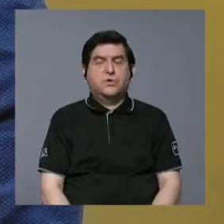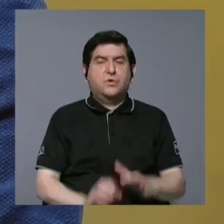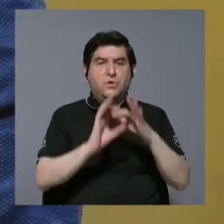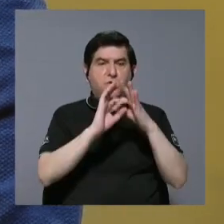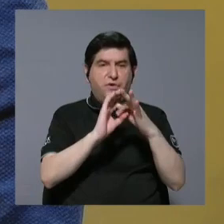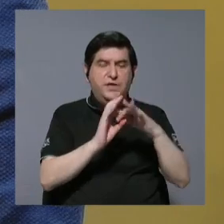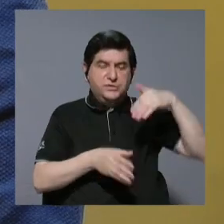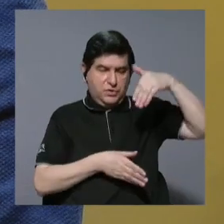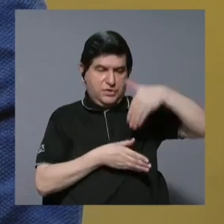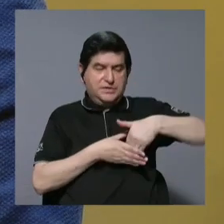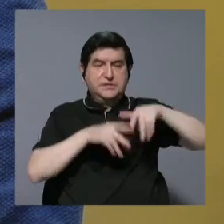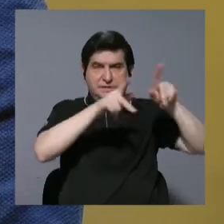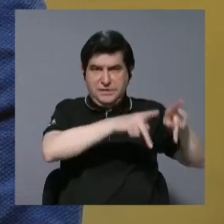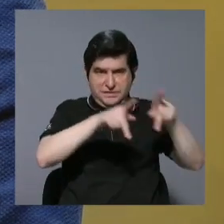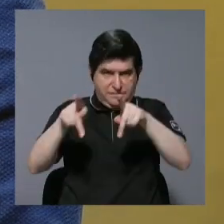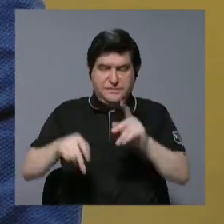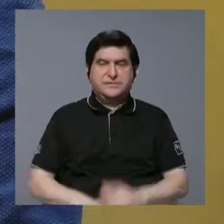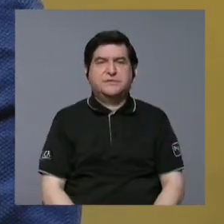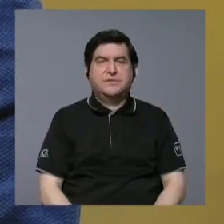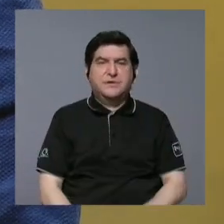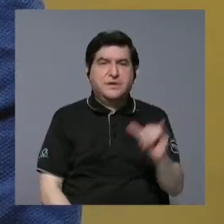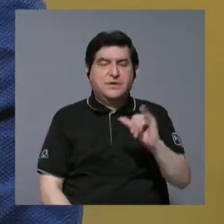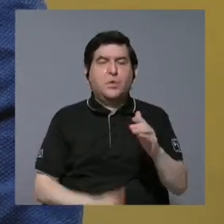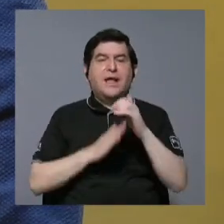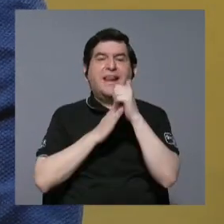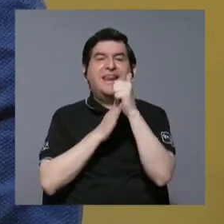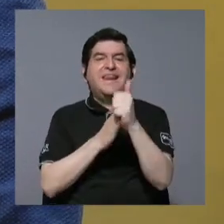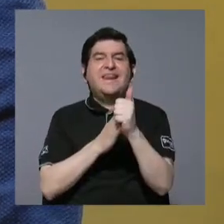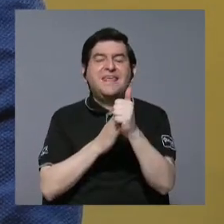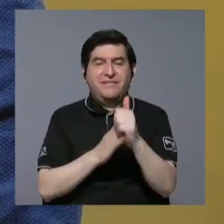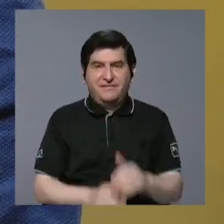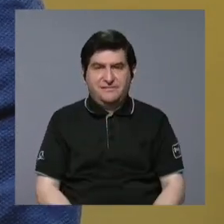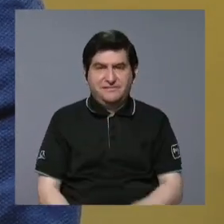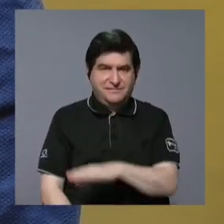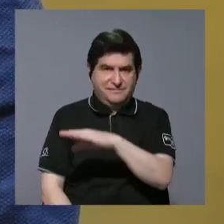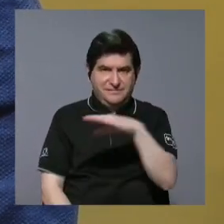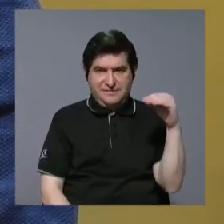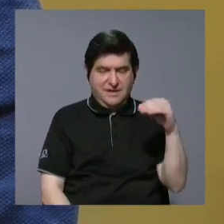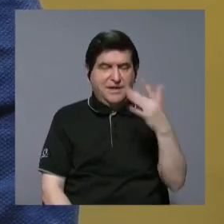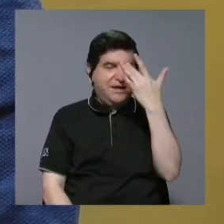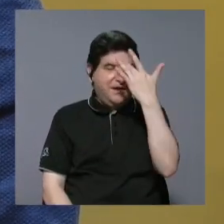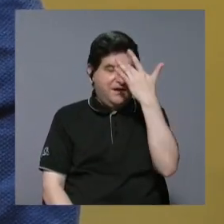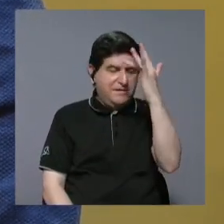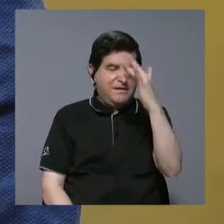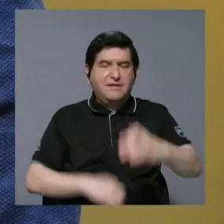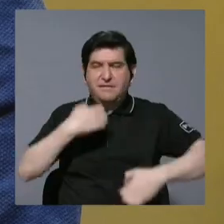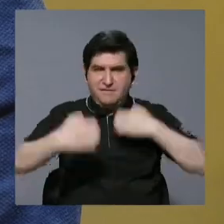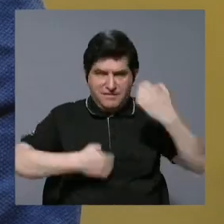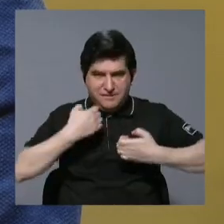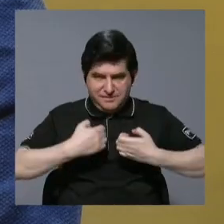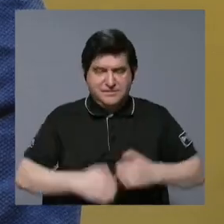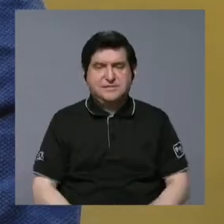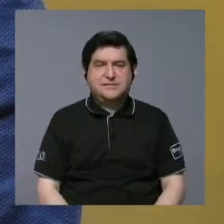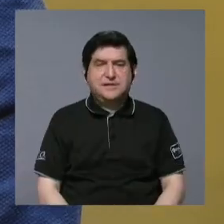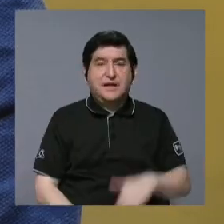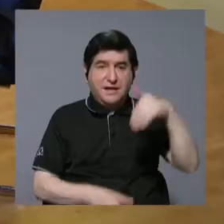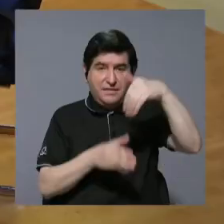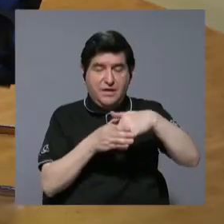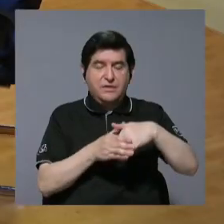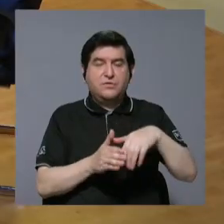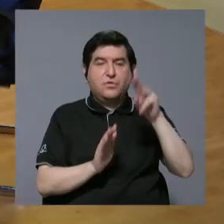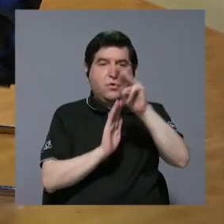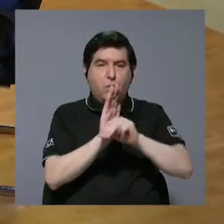interpersonales, sino con el liderazgo y precisamente la inteligencia emocional en el currículo.